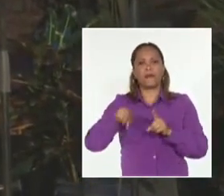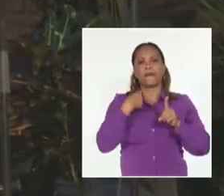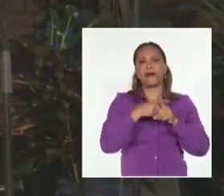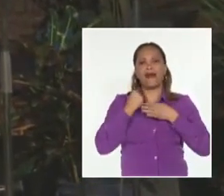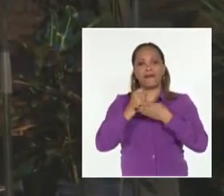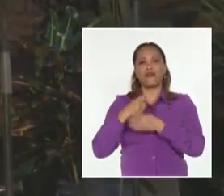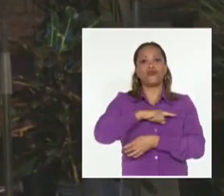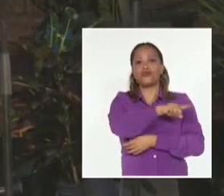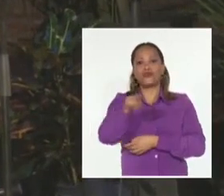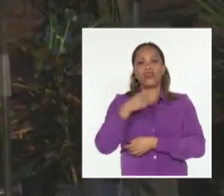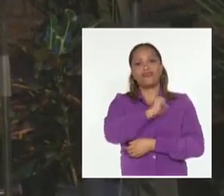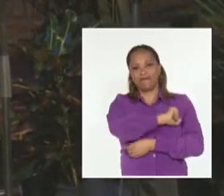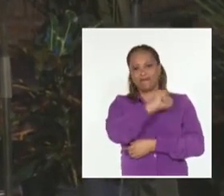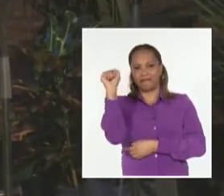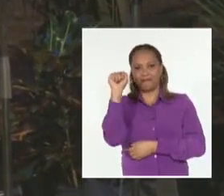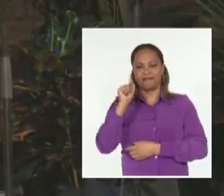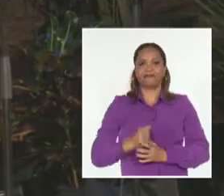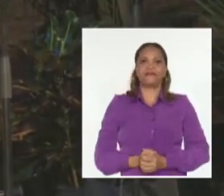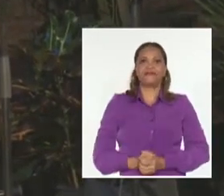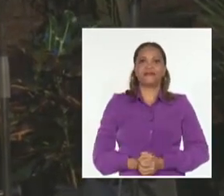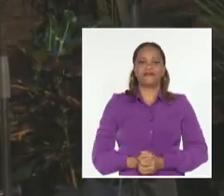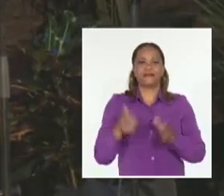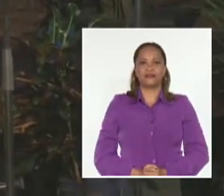ustedes, venceremos. Cuba y Venezuela.